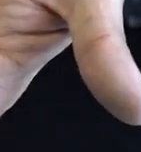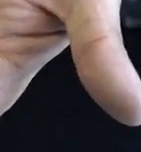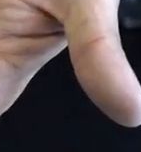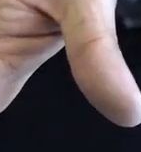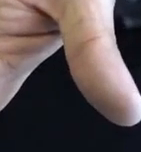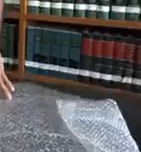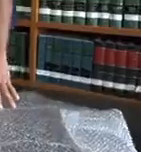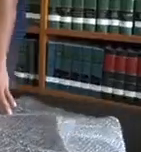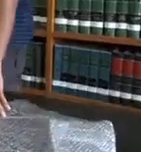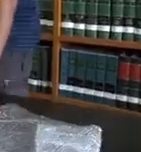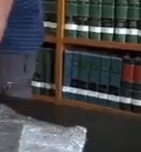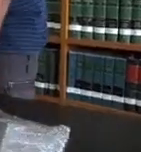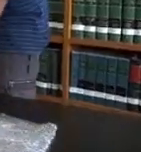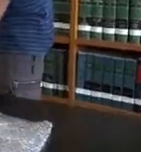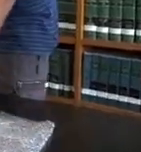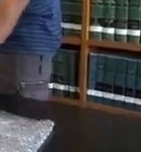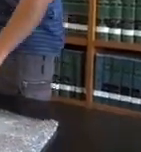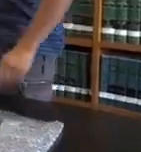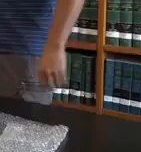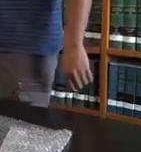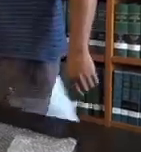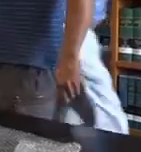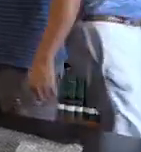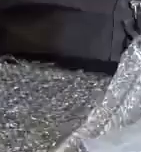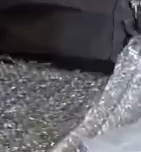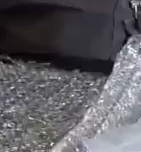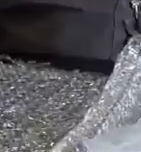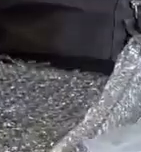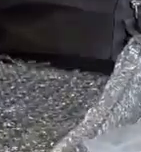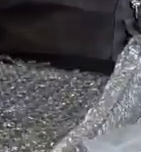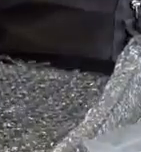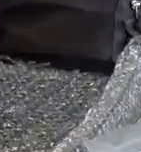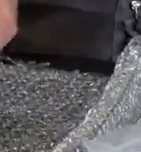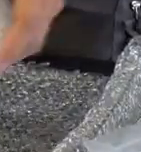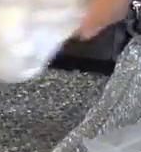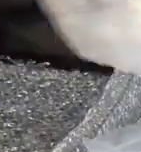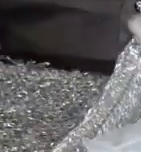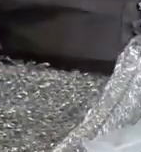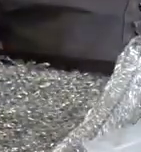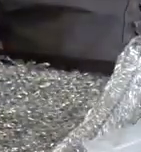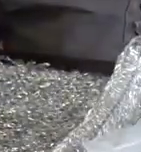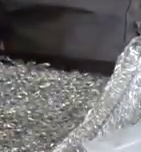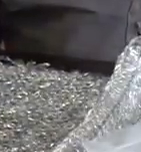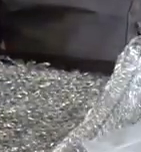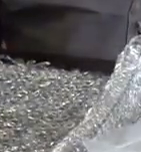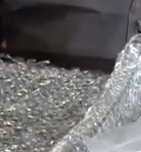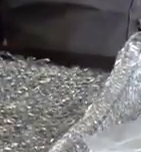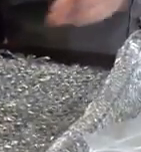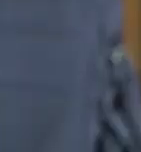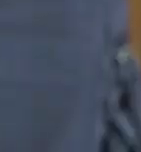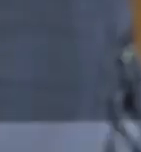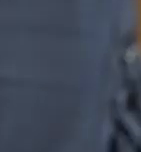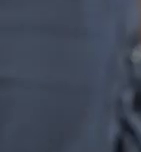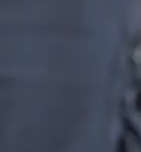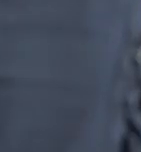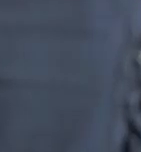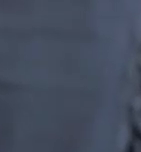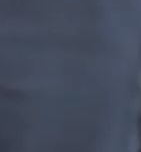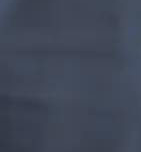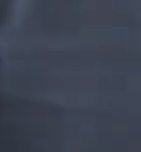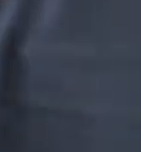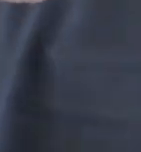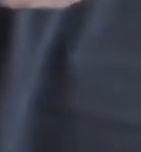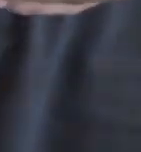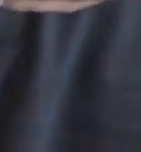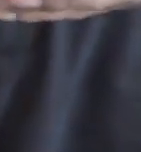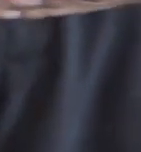nuestro país. Si tienes una pieza histórica o arqueológica en tu hogar, puedes preservarla y conservarla, pero debes registrarla en la oficina